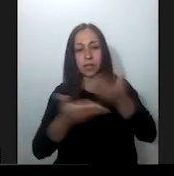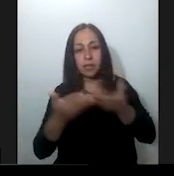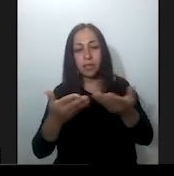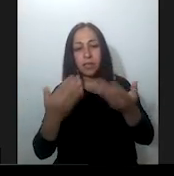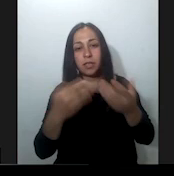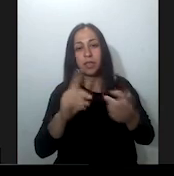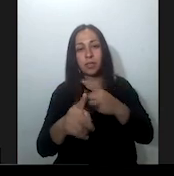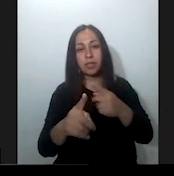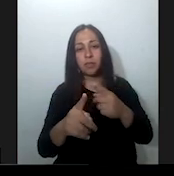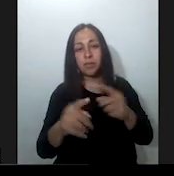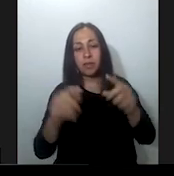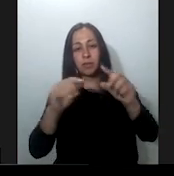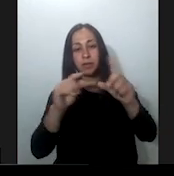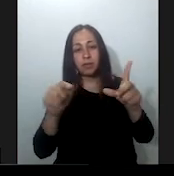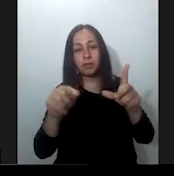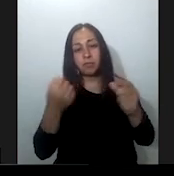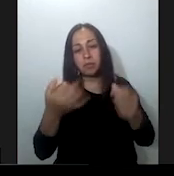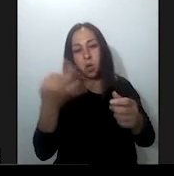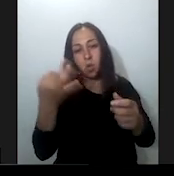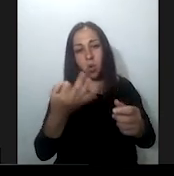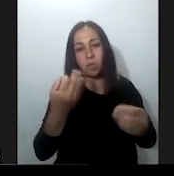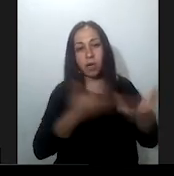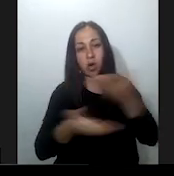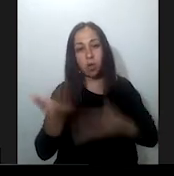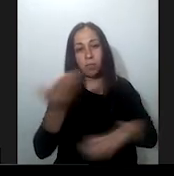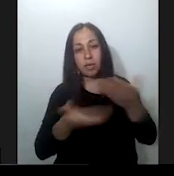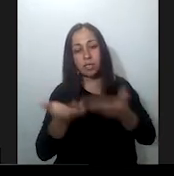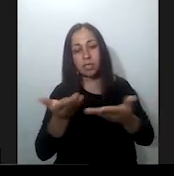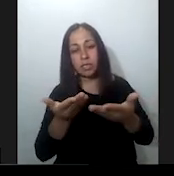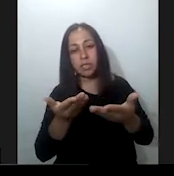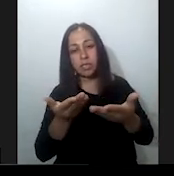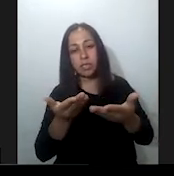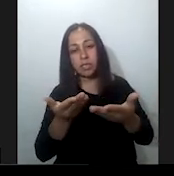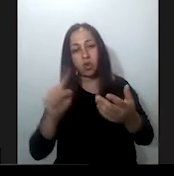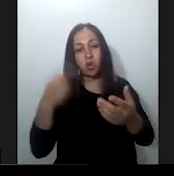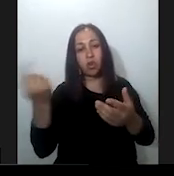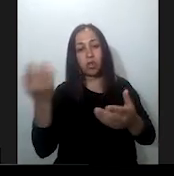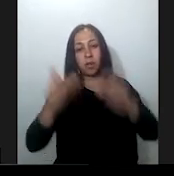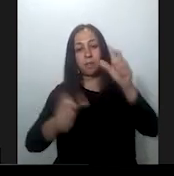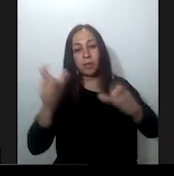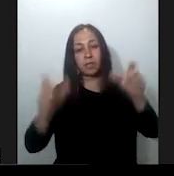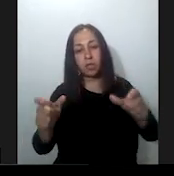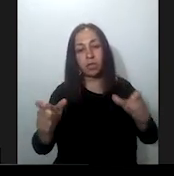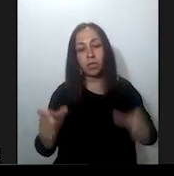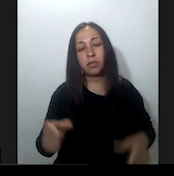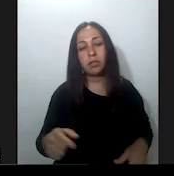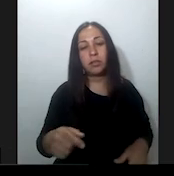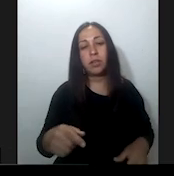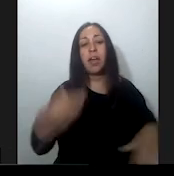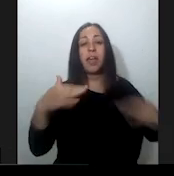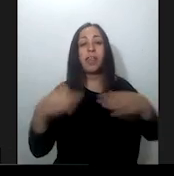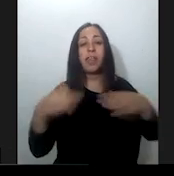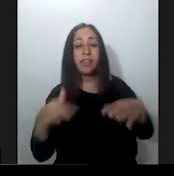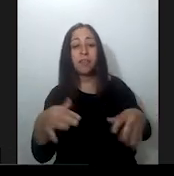han compartido conmigo. Sí, esto es directamente en línea, por lo tanto está bueno como para compartir colaborativamente entre otras